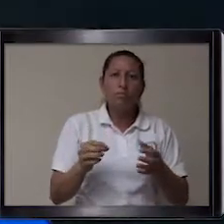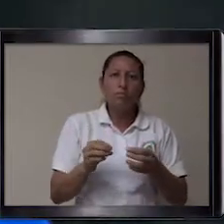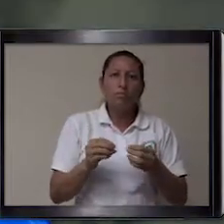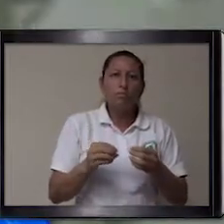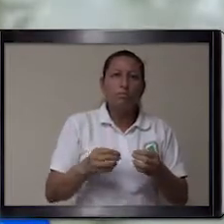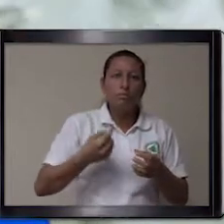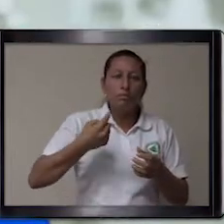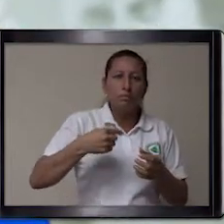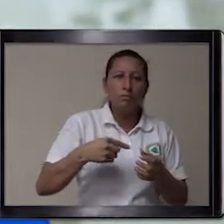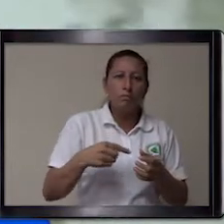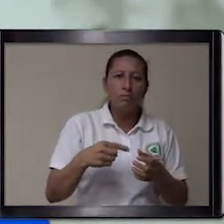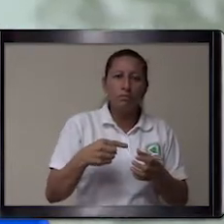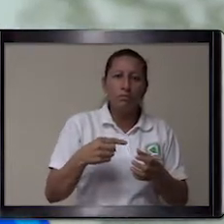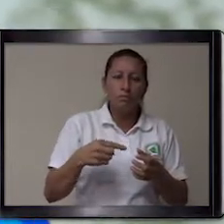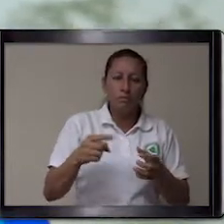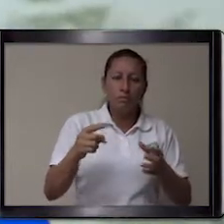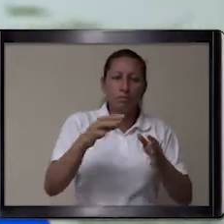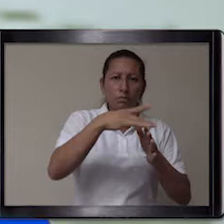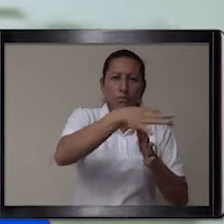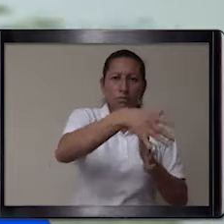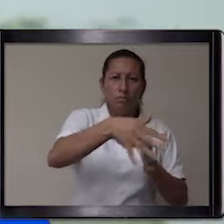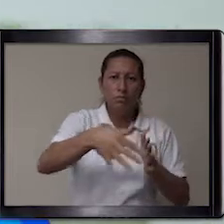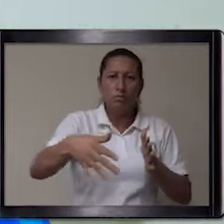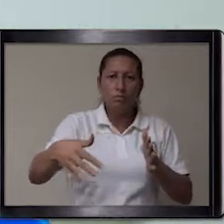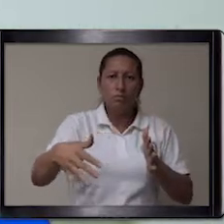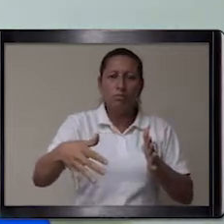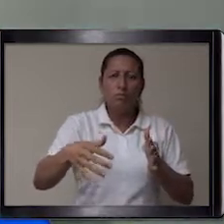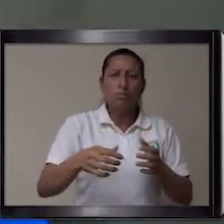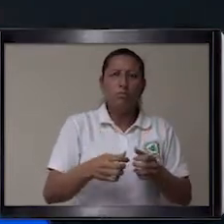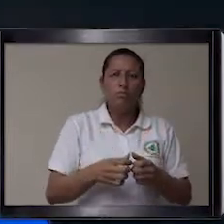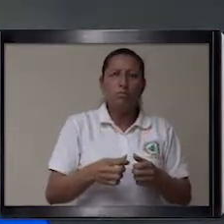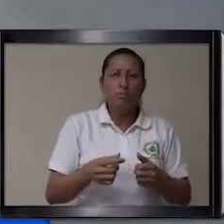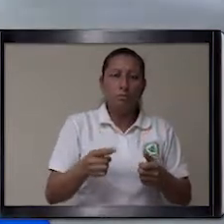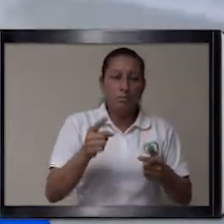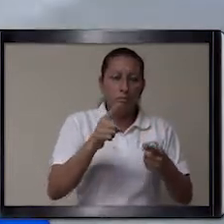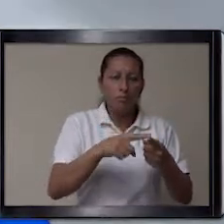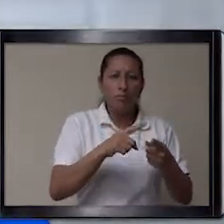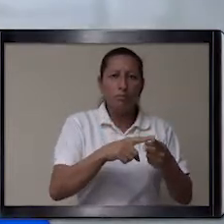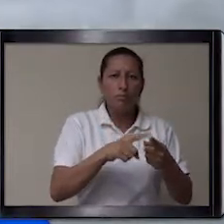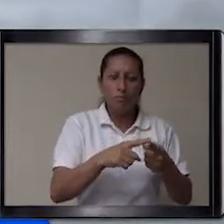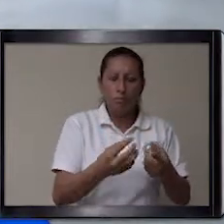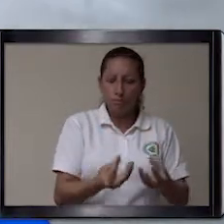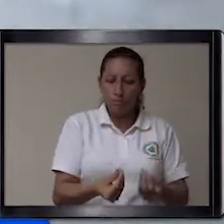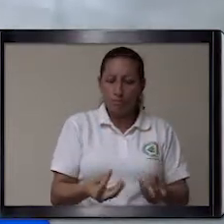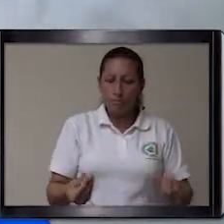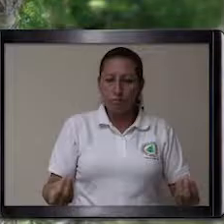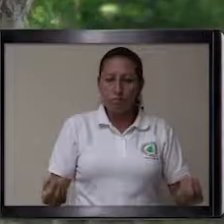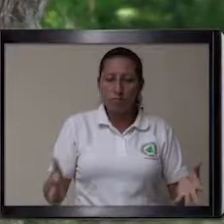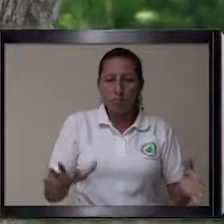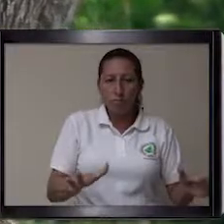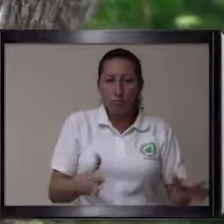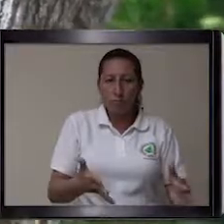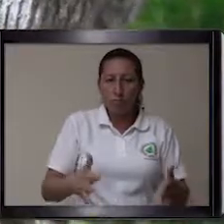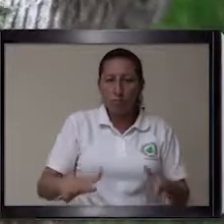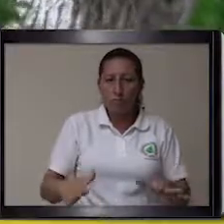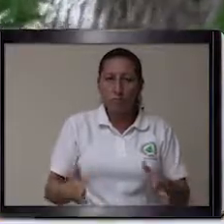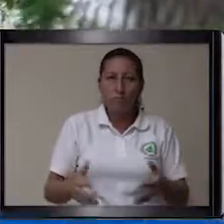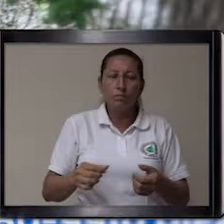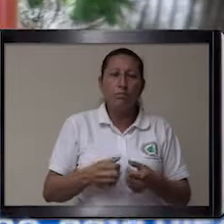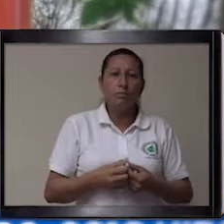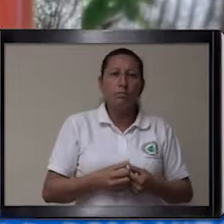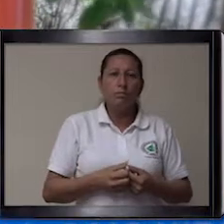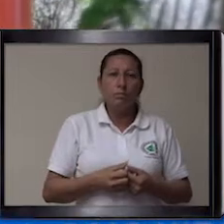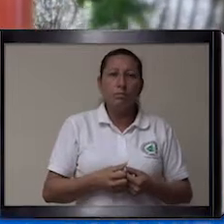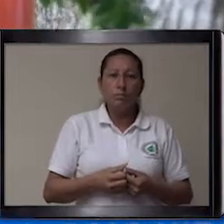causa real del deslizamiento. La causa real del deslizamiento es el terreno mismo. Y si en